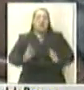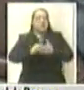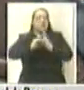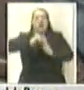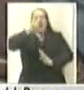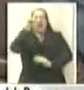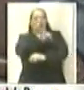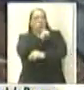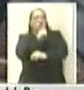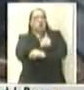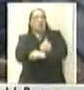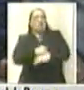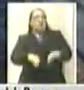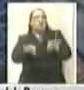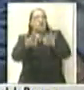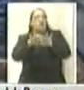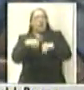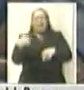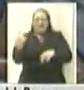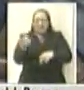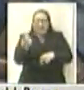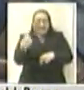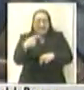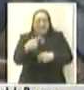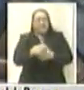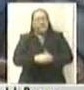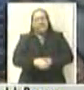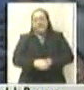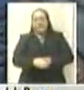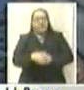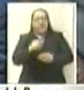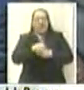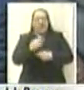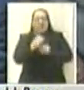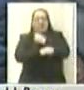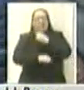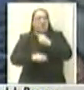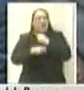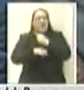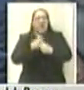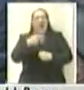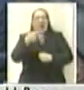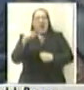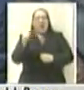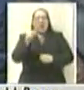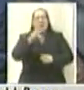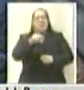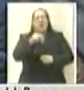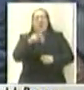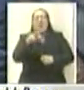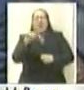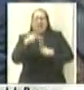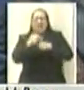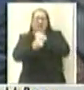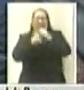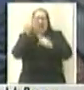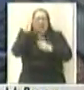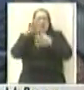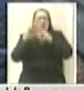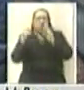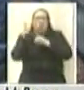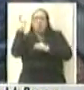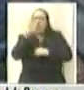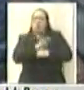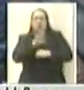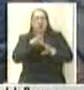altas autoridades calificadas en el país de Basadre, en el país de Haya, en el país de Mariate. Y, Señor, nuestro país